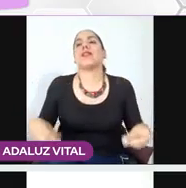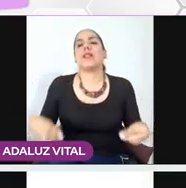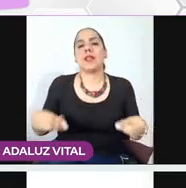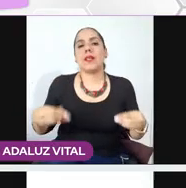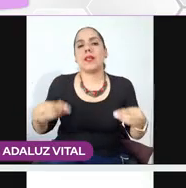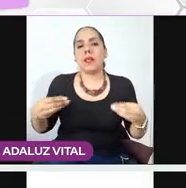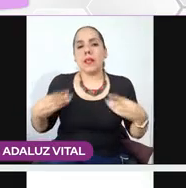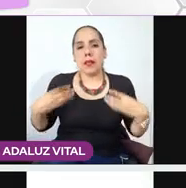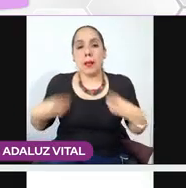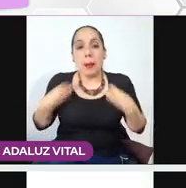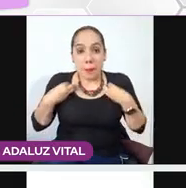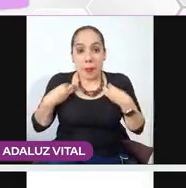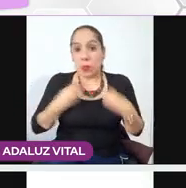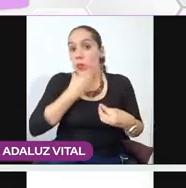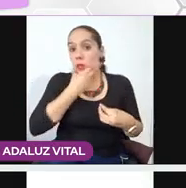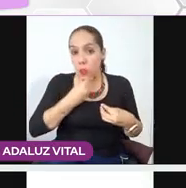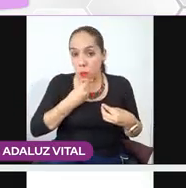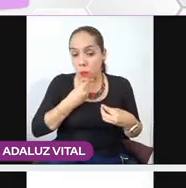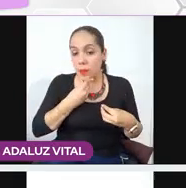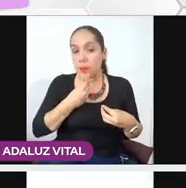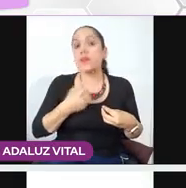o femenina.